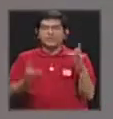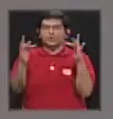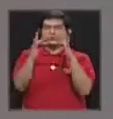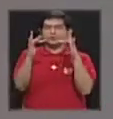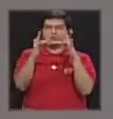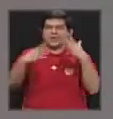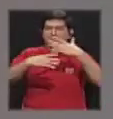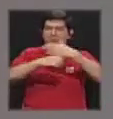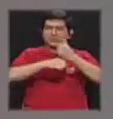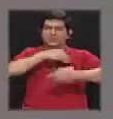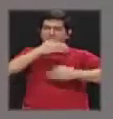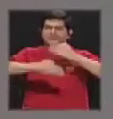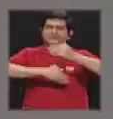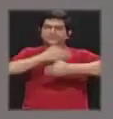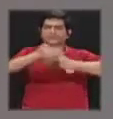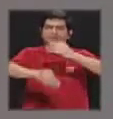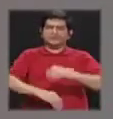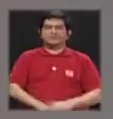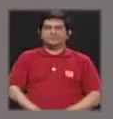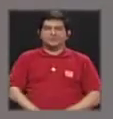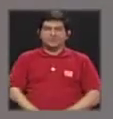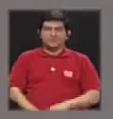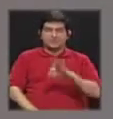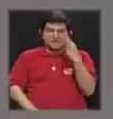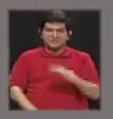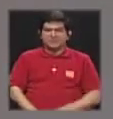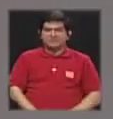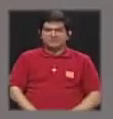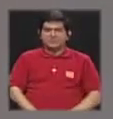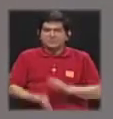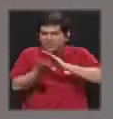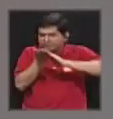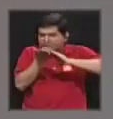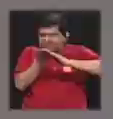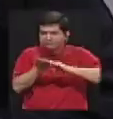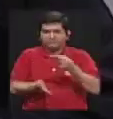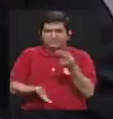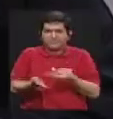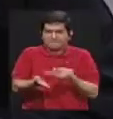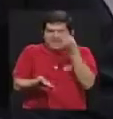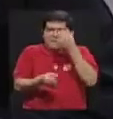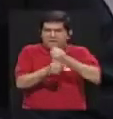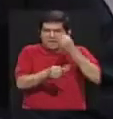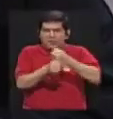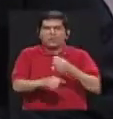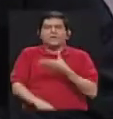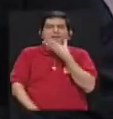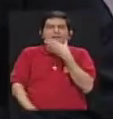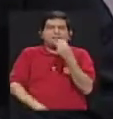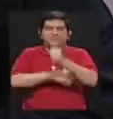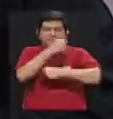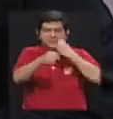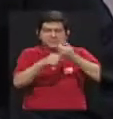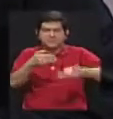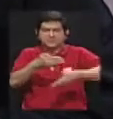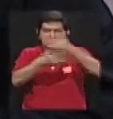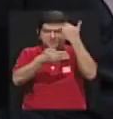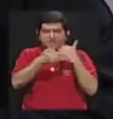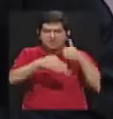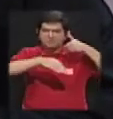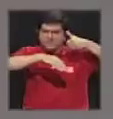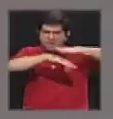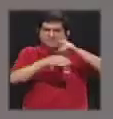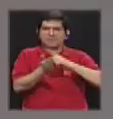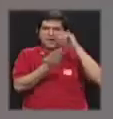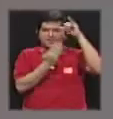y a realizar las gestiones para afinar bien los costos de la obra, que en diciembre del año pasado iban a enviar